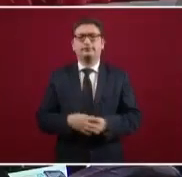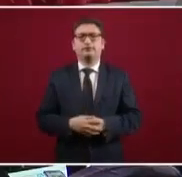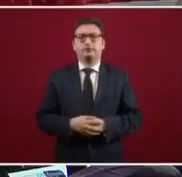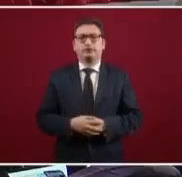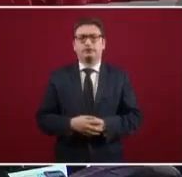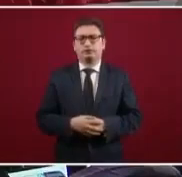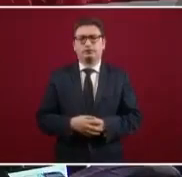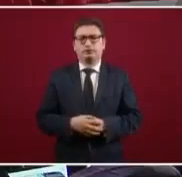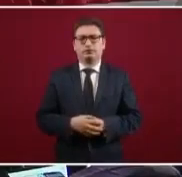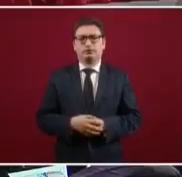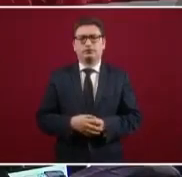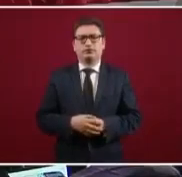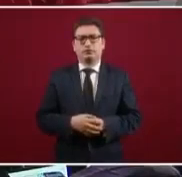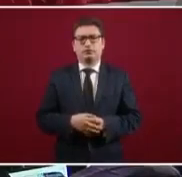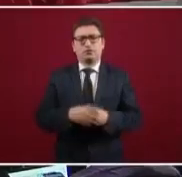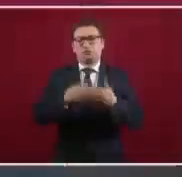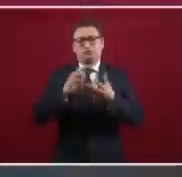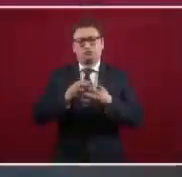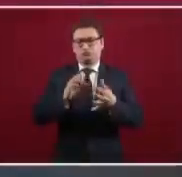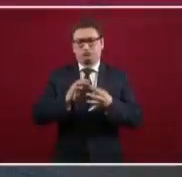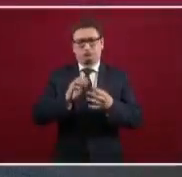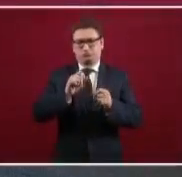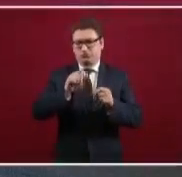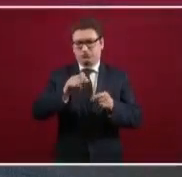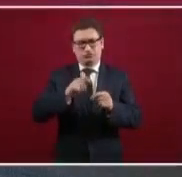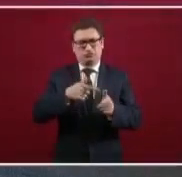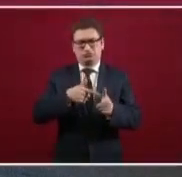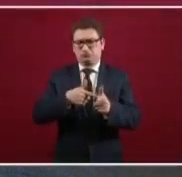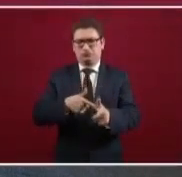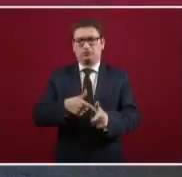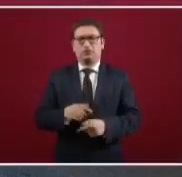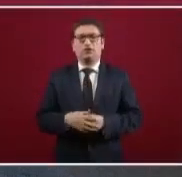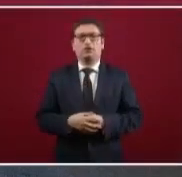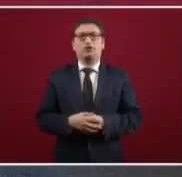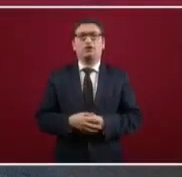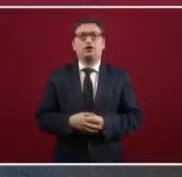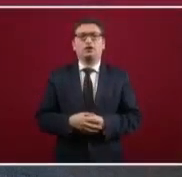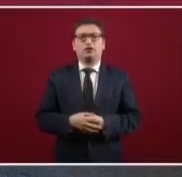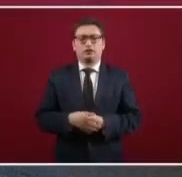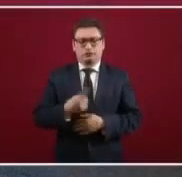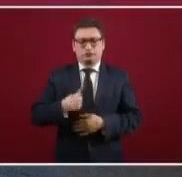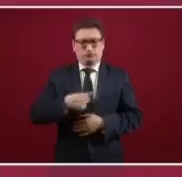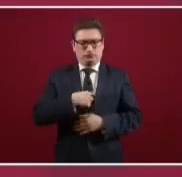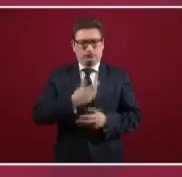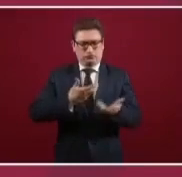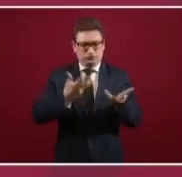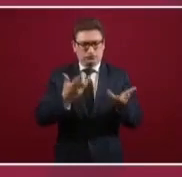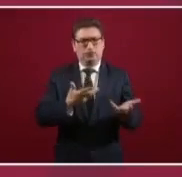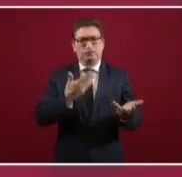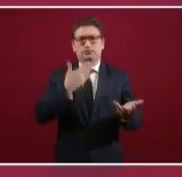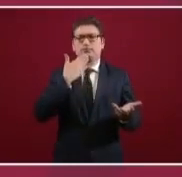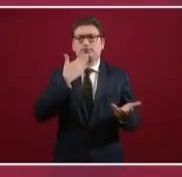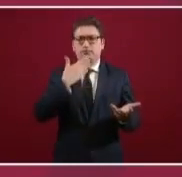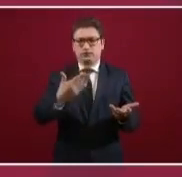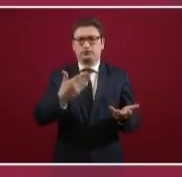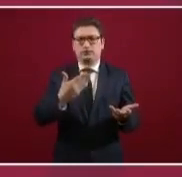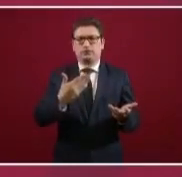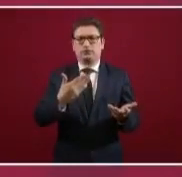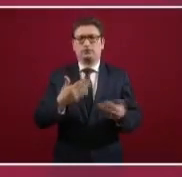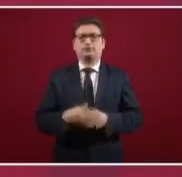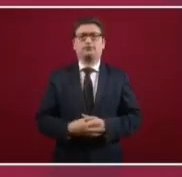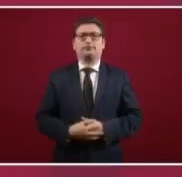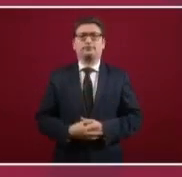invariable nuestra postura acerca de que actuamos bien de